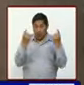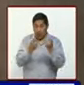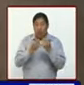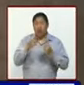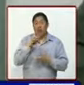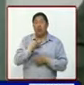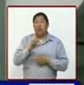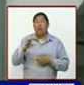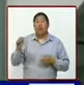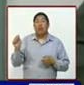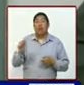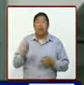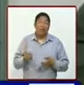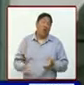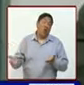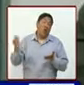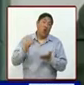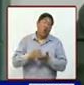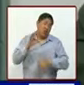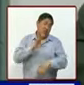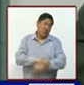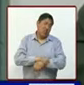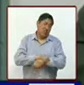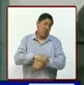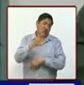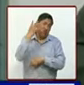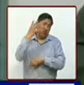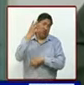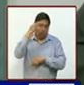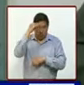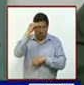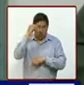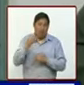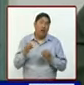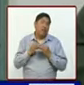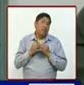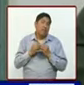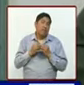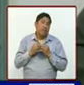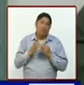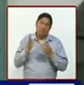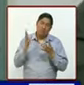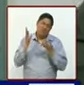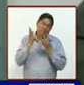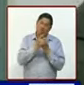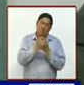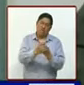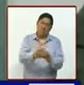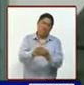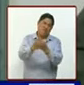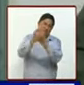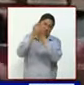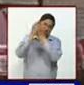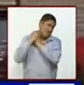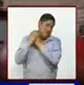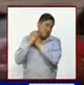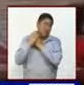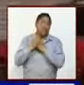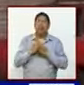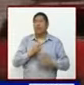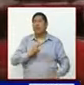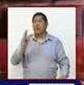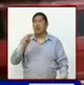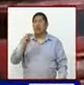de Cochabamba, la recaptura de 4 privados de libertad más. Ellos han sido destituidos al establecimiento penitenciario